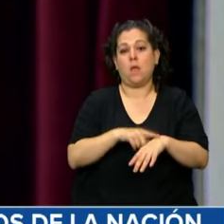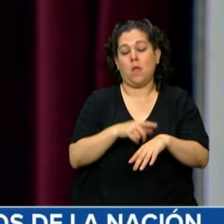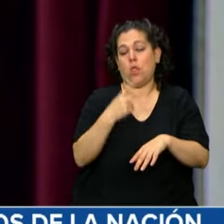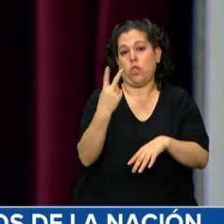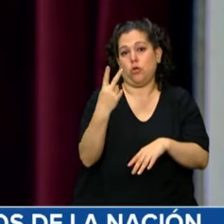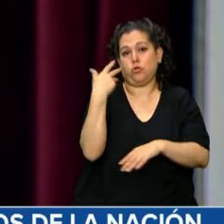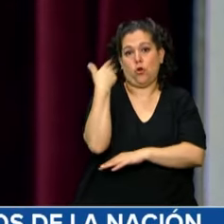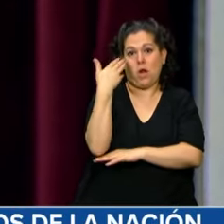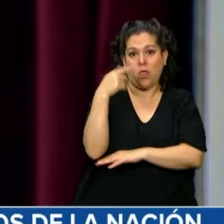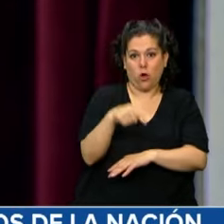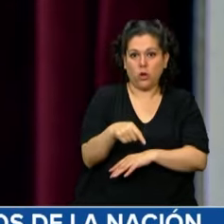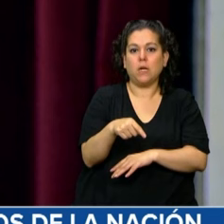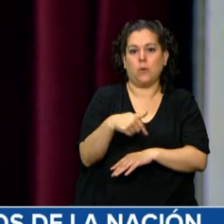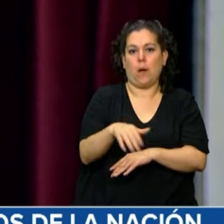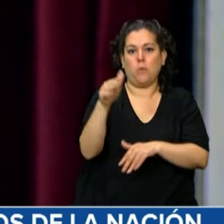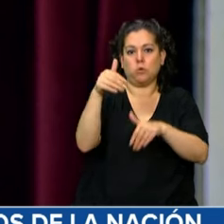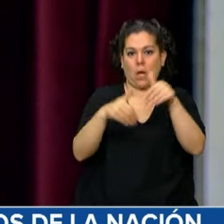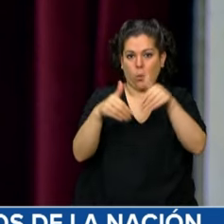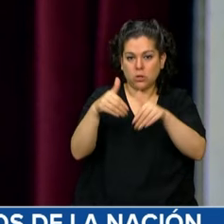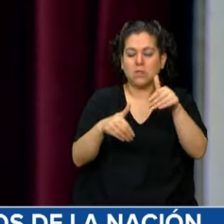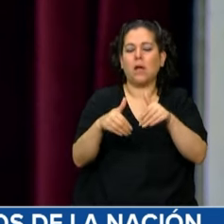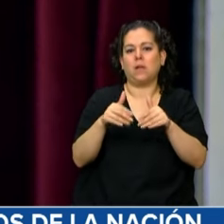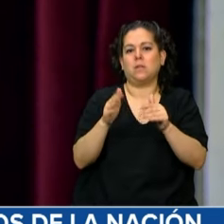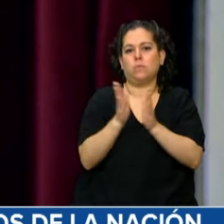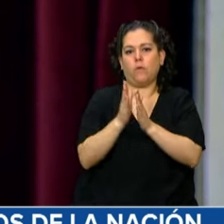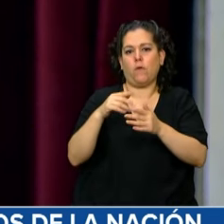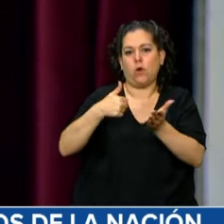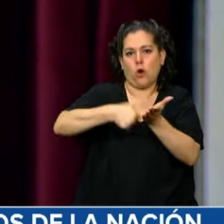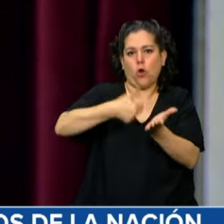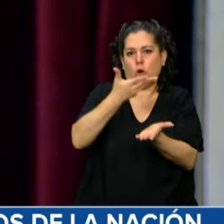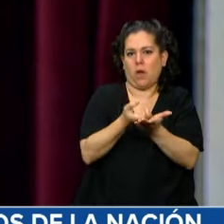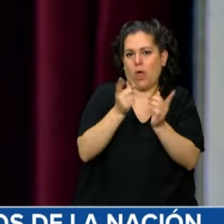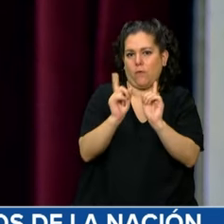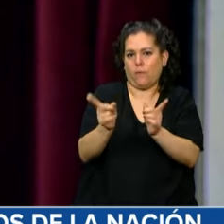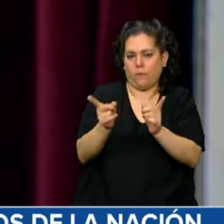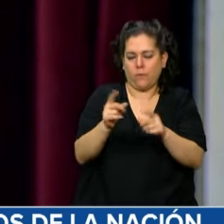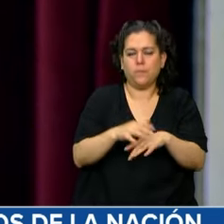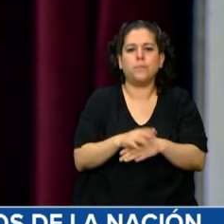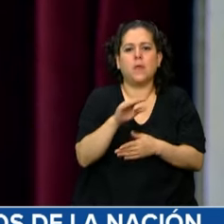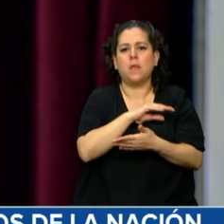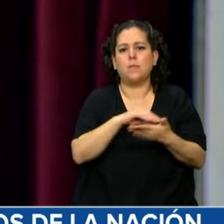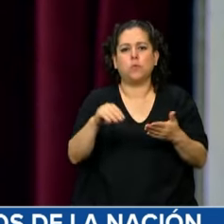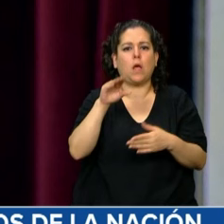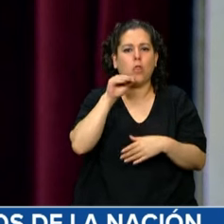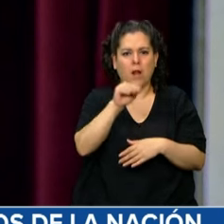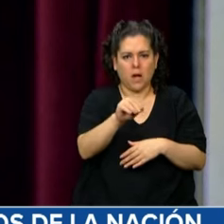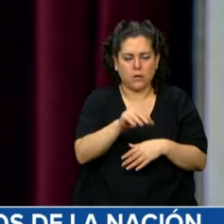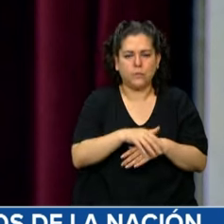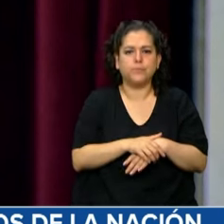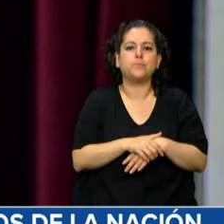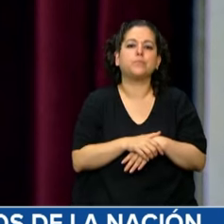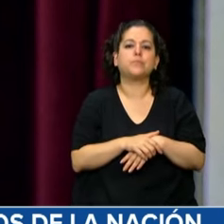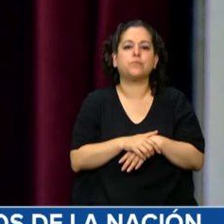oradores de votar les pido a los diputados que continúen log guiados diputado Nicolás del caño en uso de